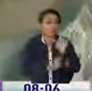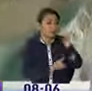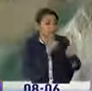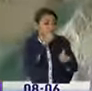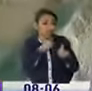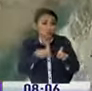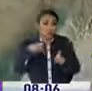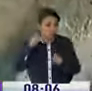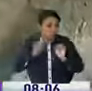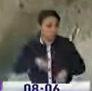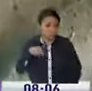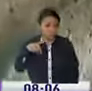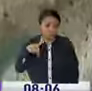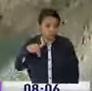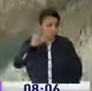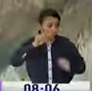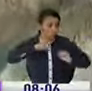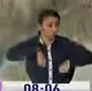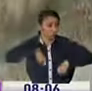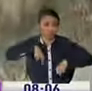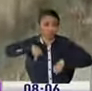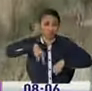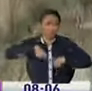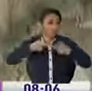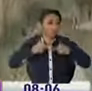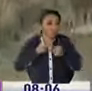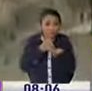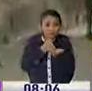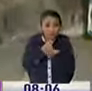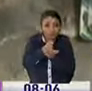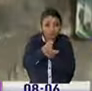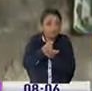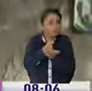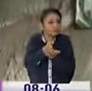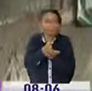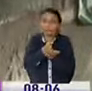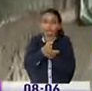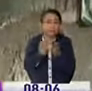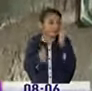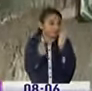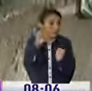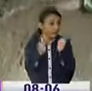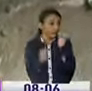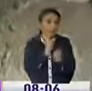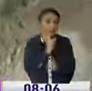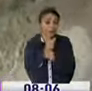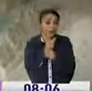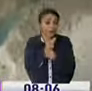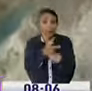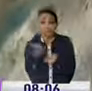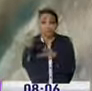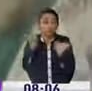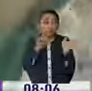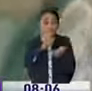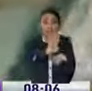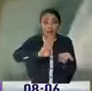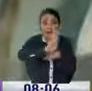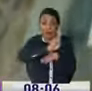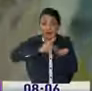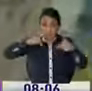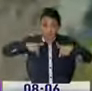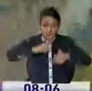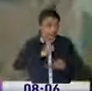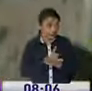problemático transitar por aquí, además que por este también es un acceso de los vehículos también hacia los barrios que existen aquí en el